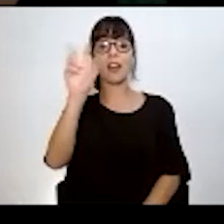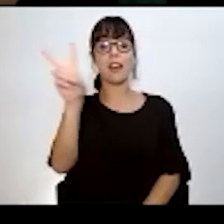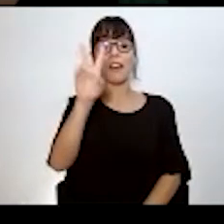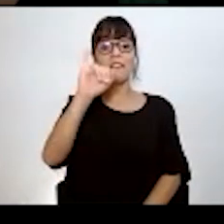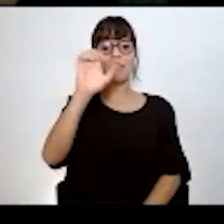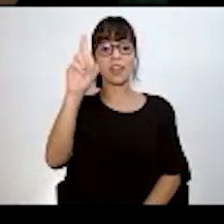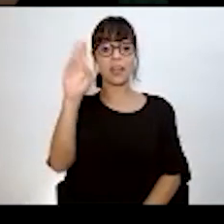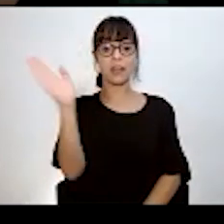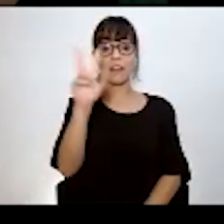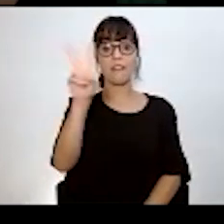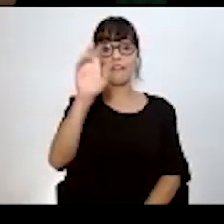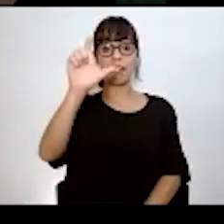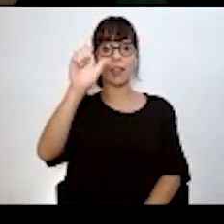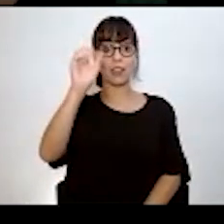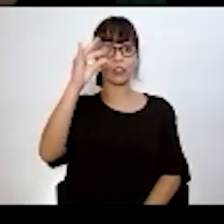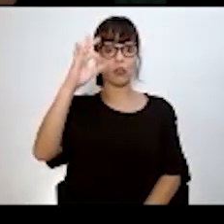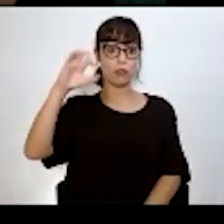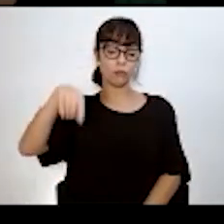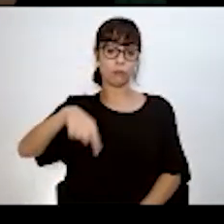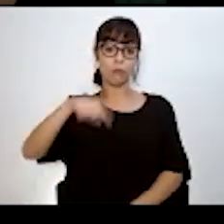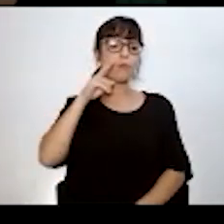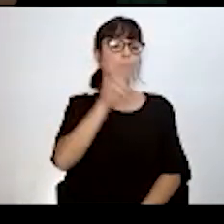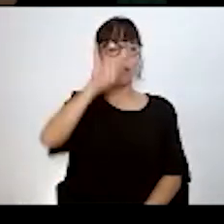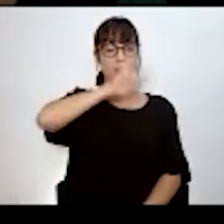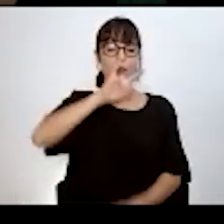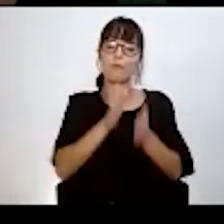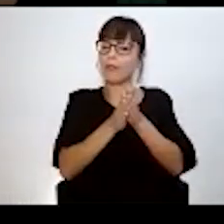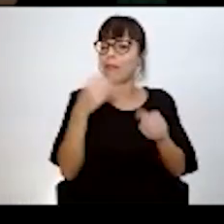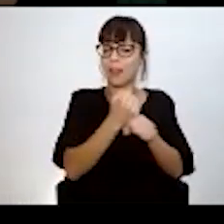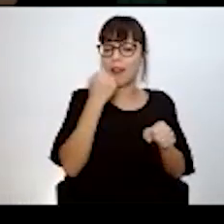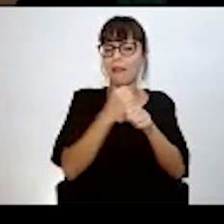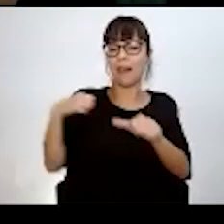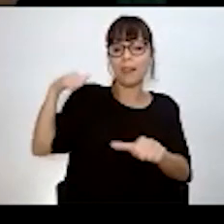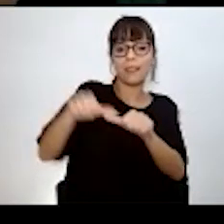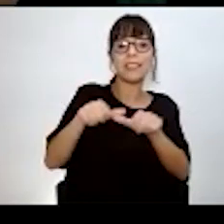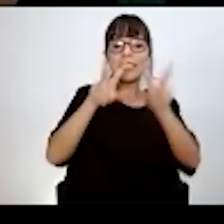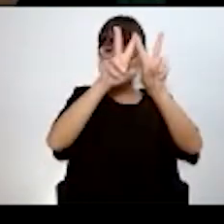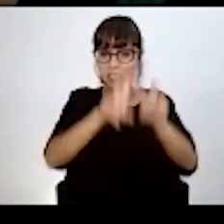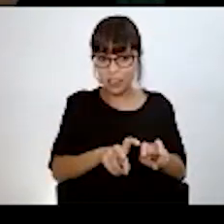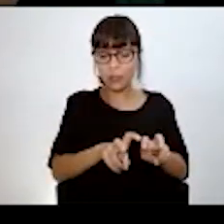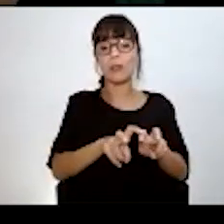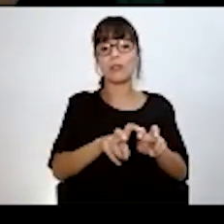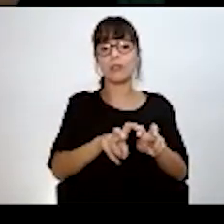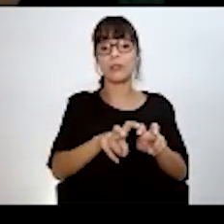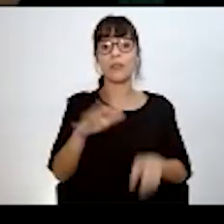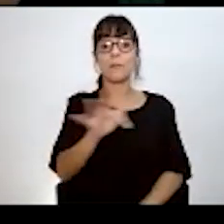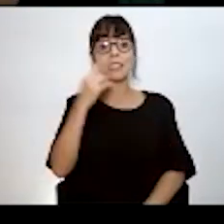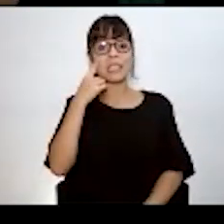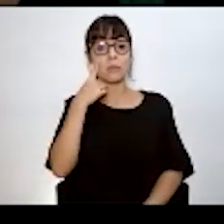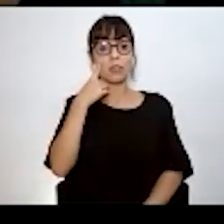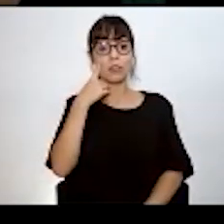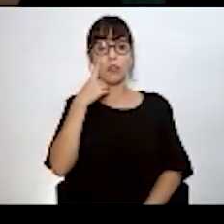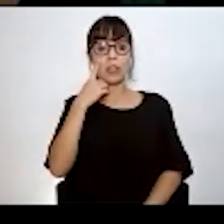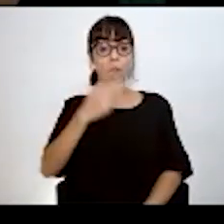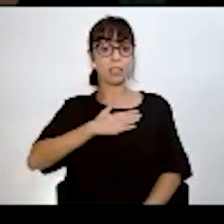en historia y técnico de inspección del Servicio de Patrimonio Histórico del Cabildo de Gran Canaria, nos acompaña hoy para hablarnos precisamente